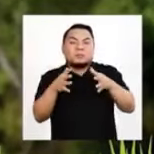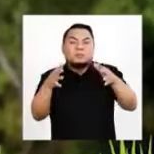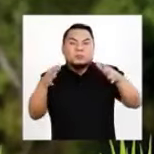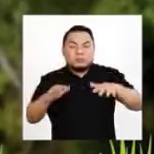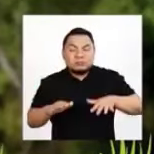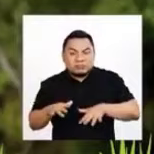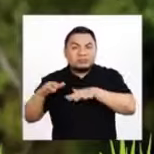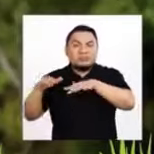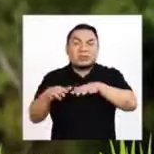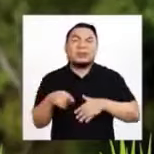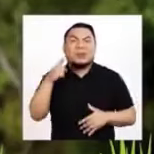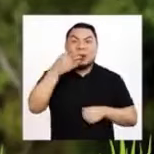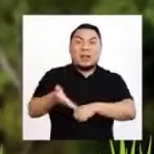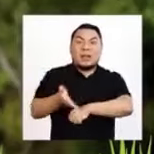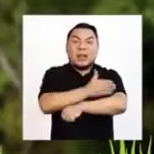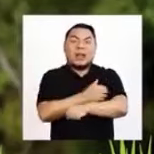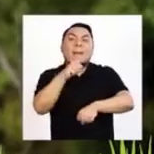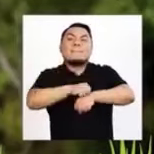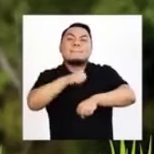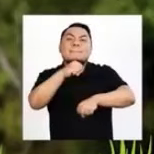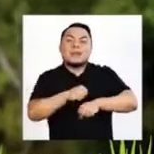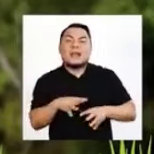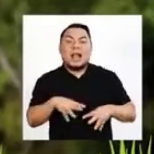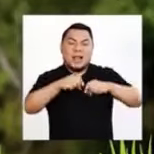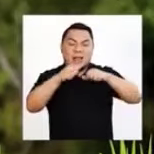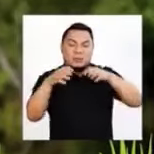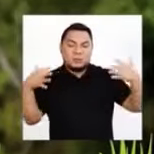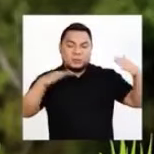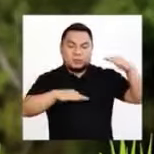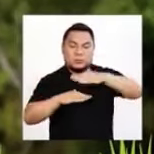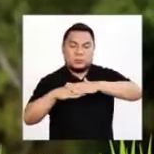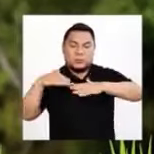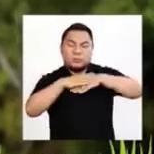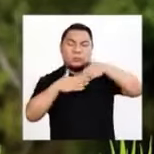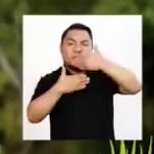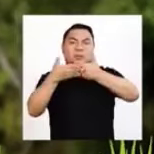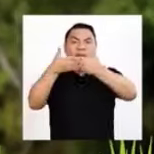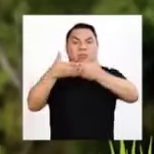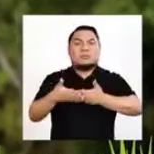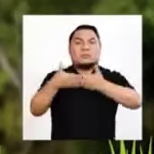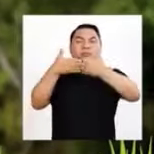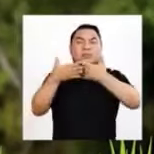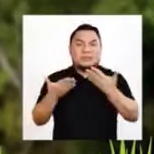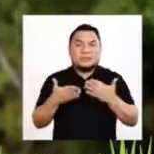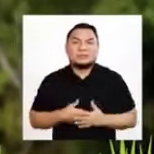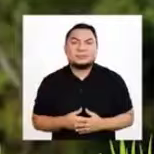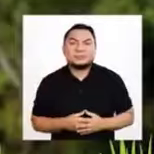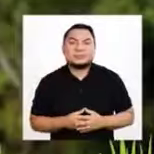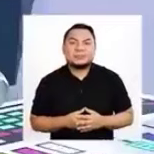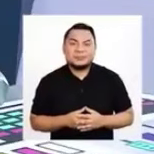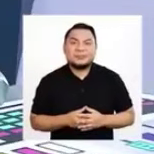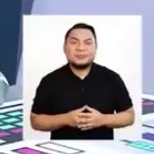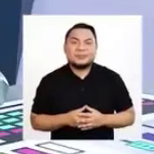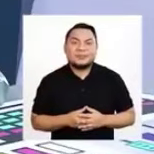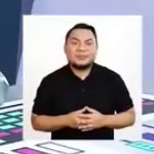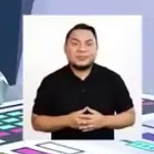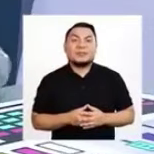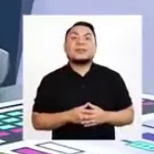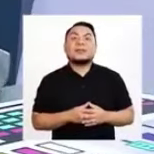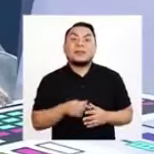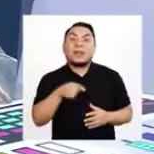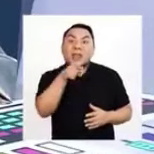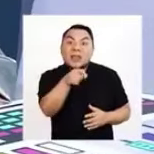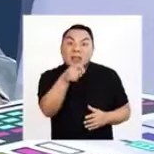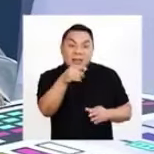río aumenta, reforzamos con muros de roca y sacos de arena para evitar mayores desbordes.